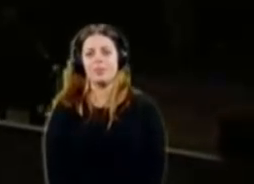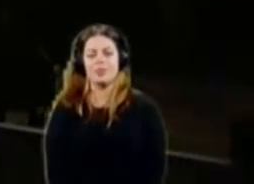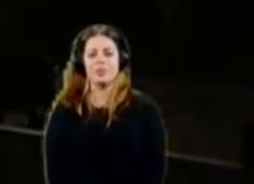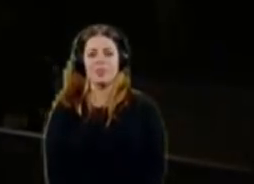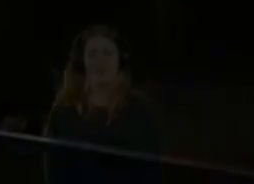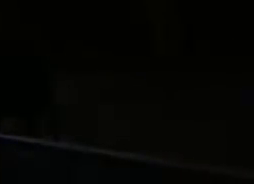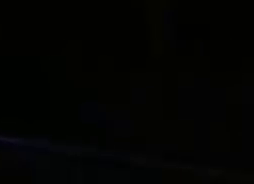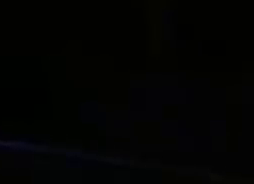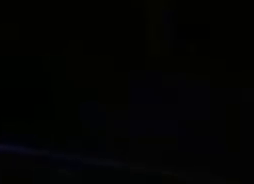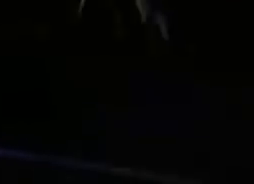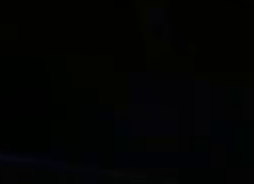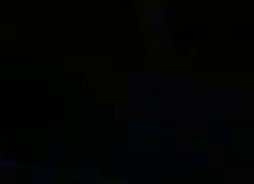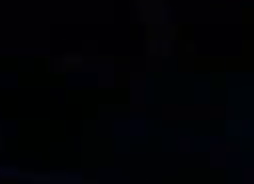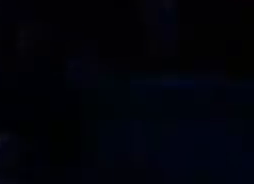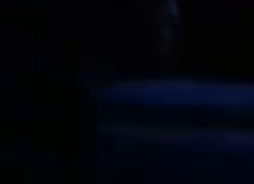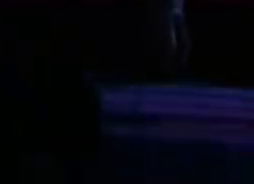Soy